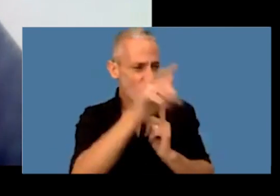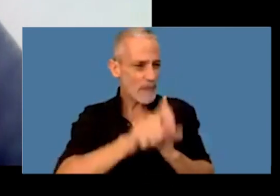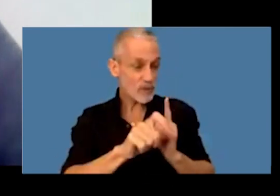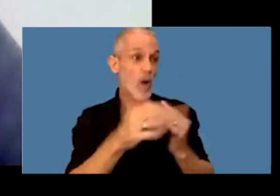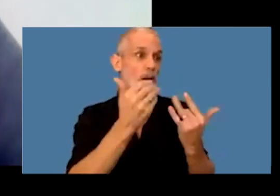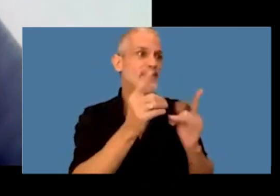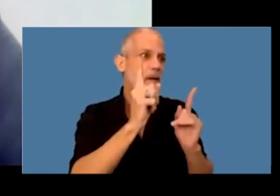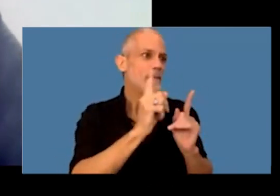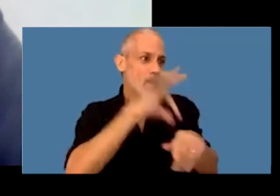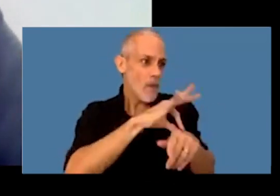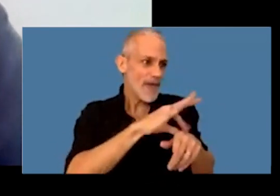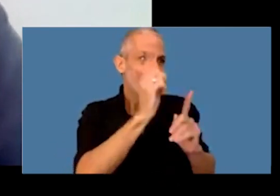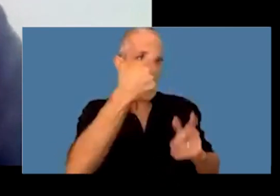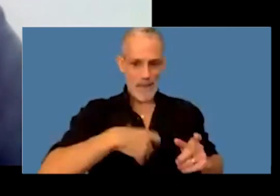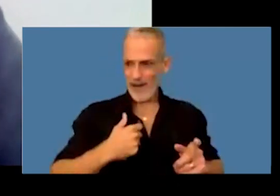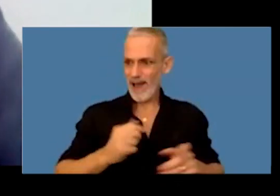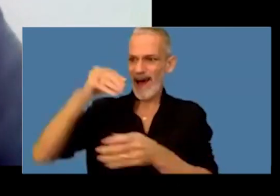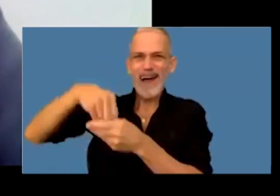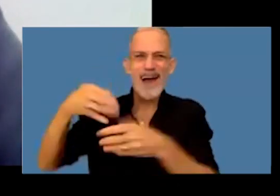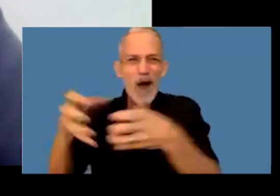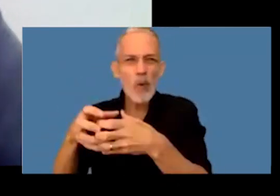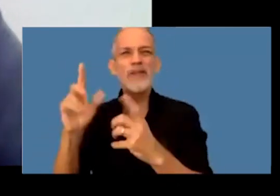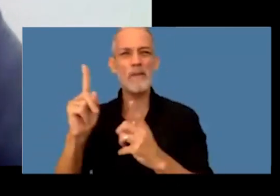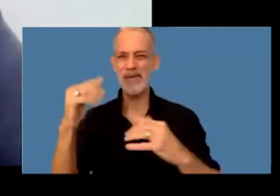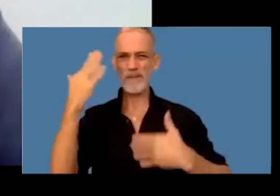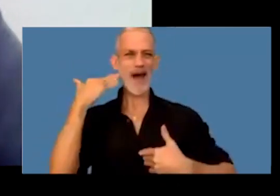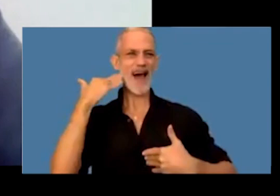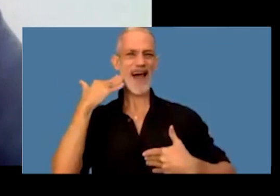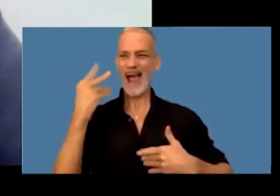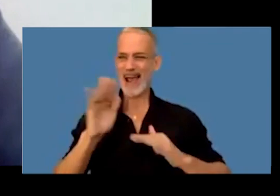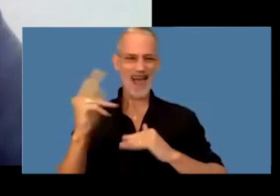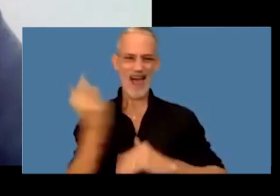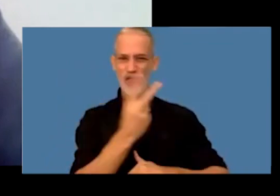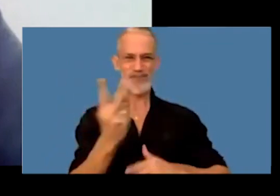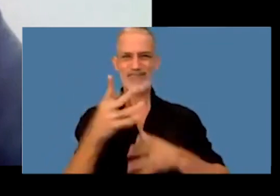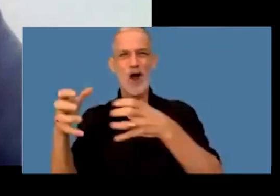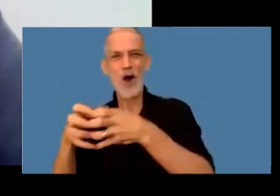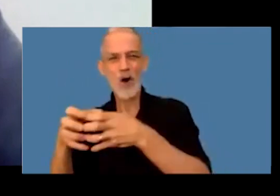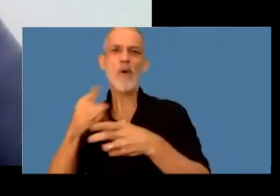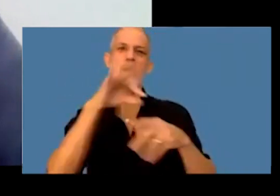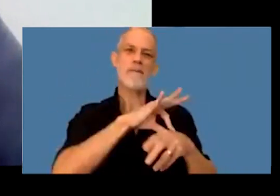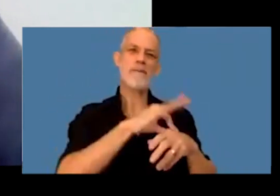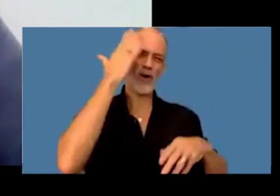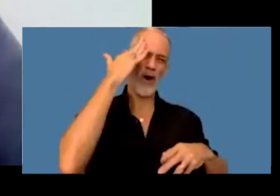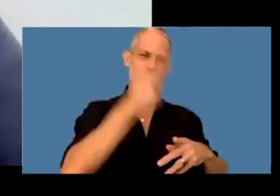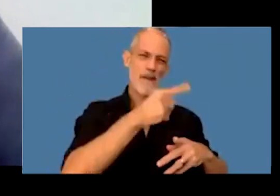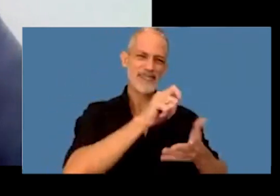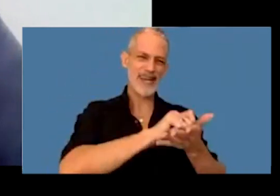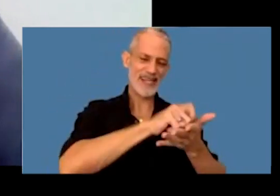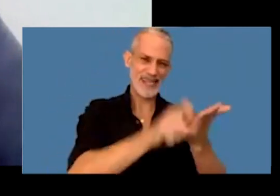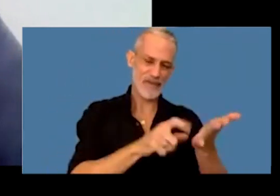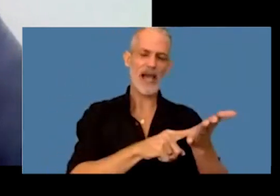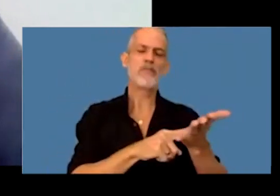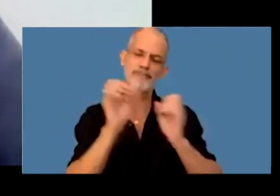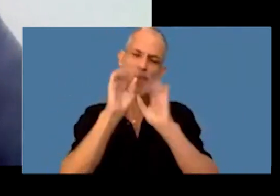junta evaluadora, ¿sí? Y está muy bien aclarado por Matías. Como por